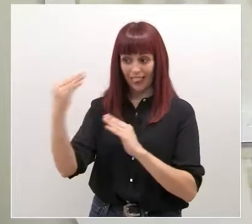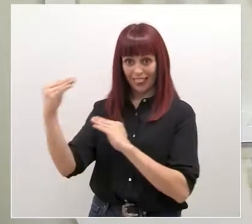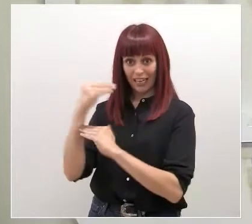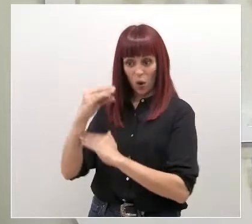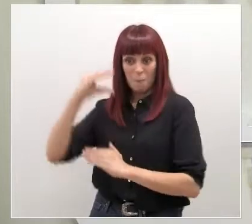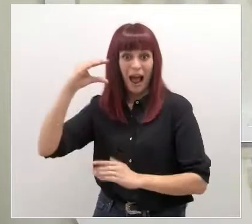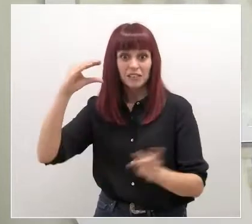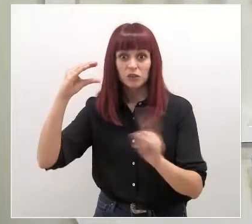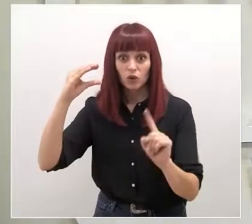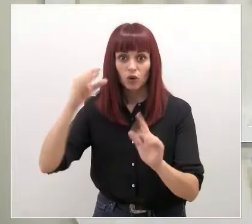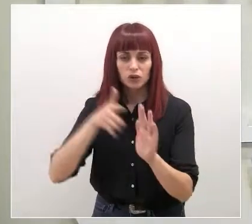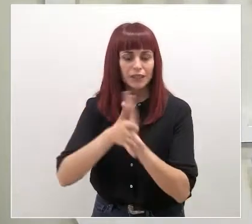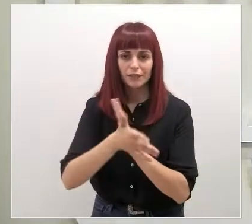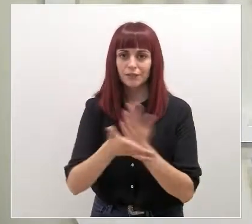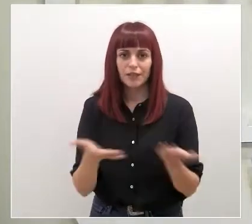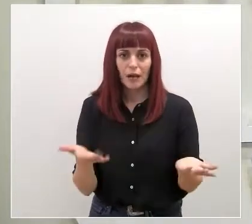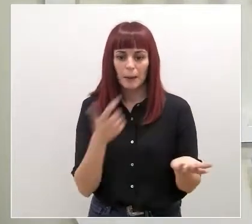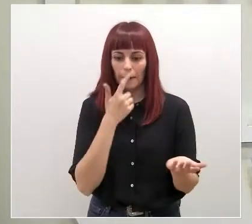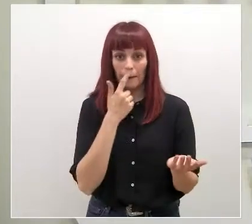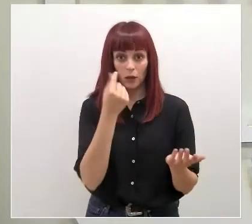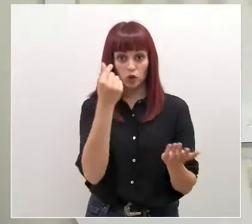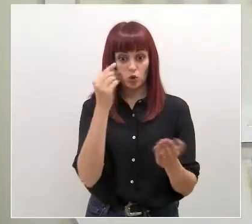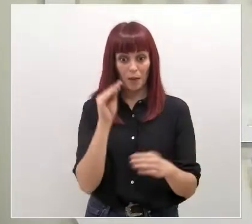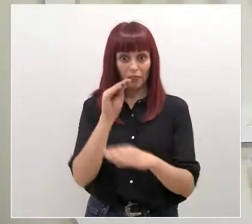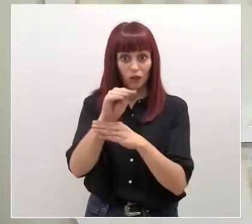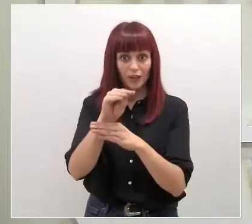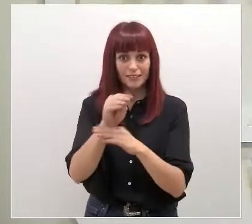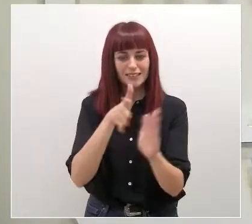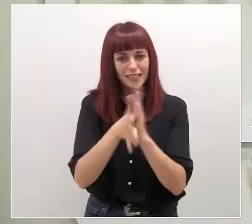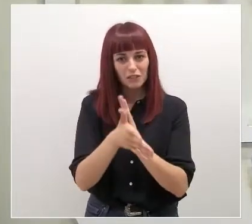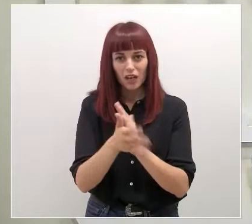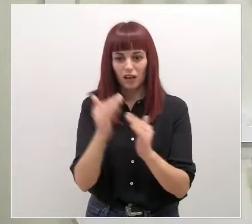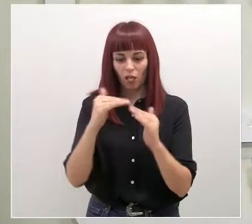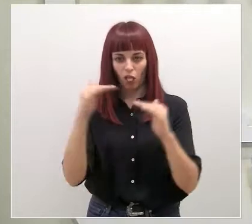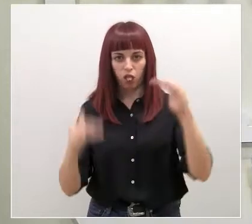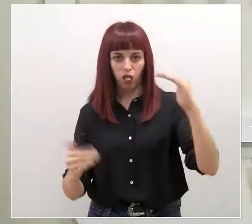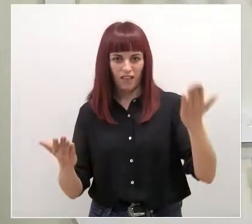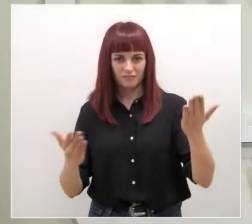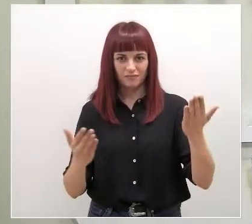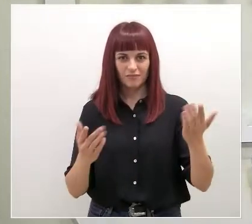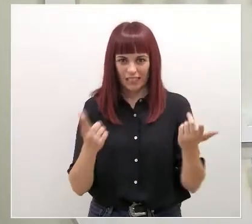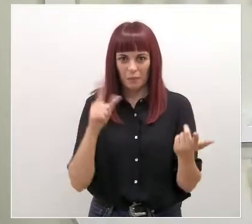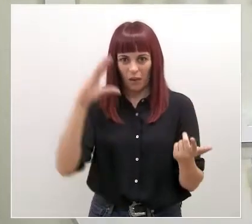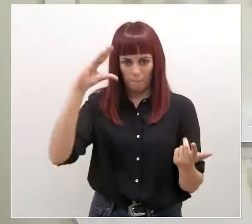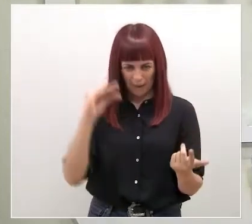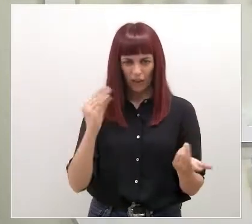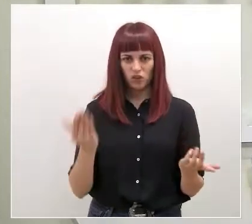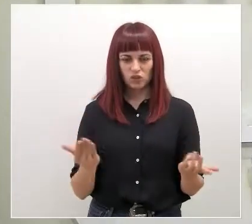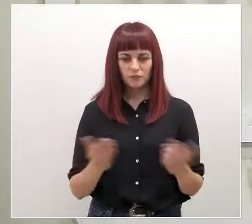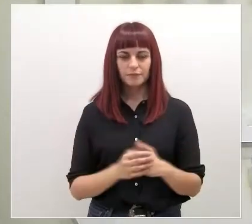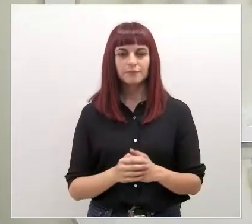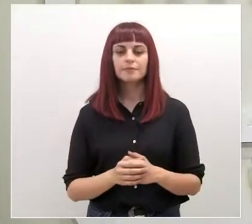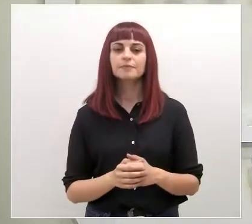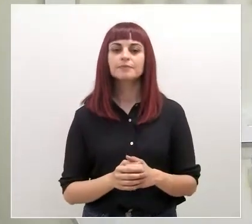económicos conlleva de por sí que estas subvenciones serán más exiguas y todavía serán menores. En